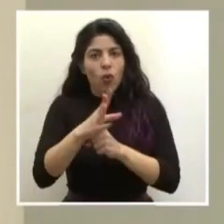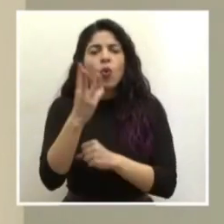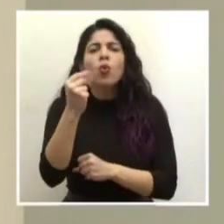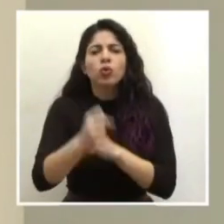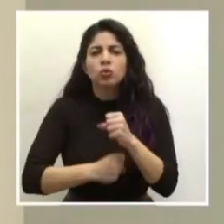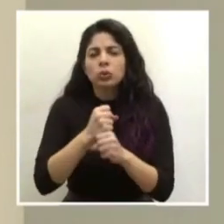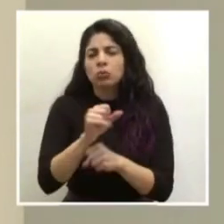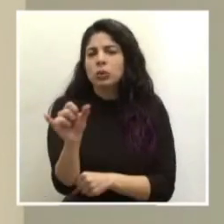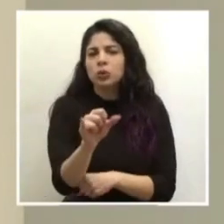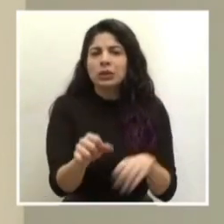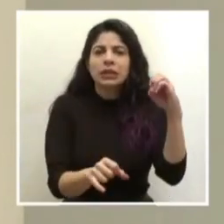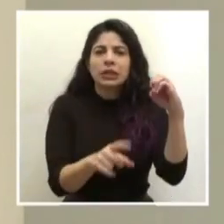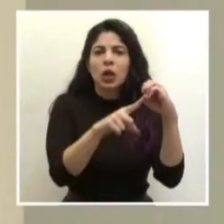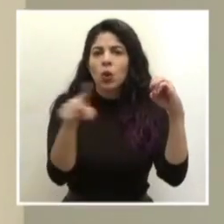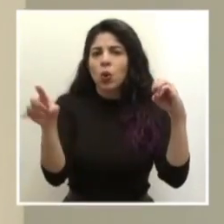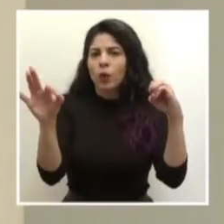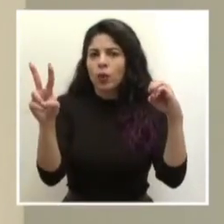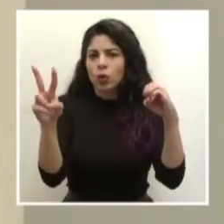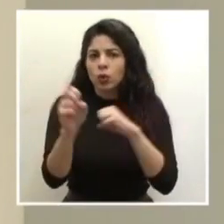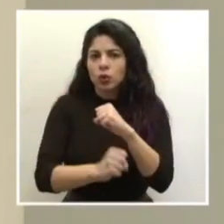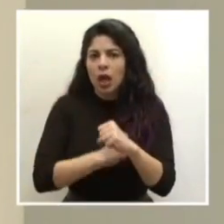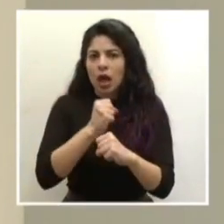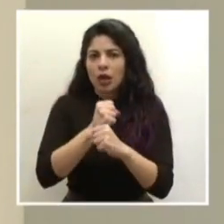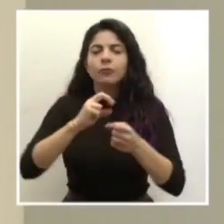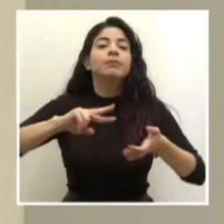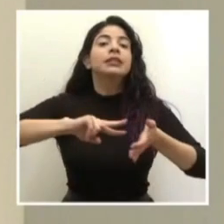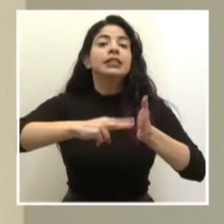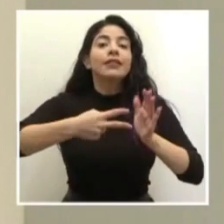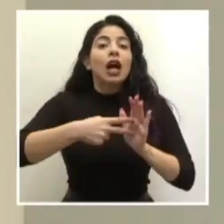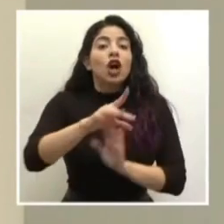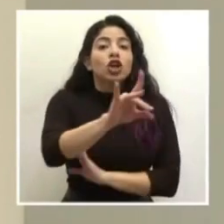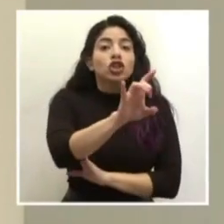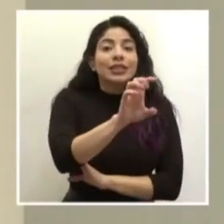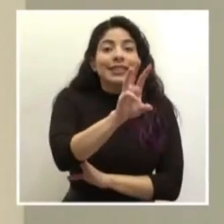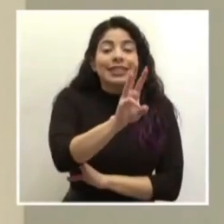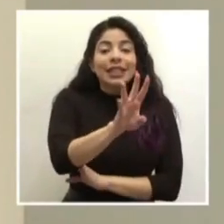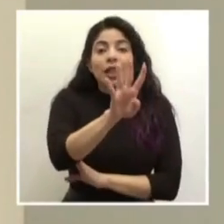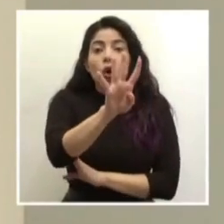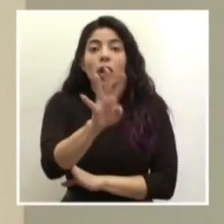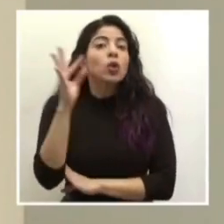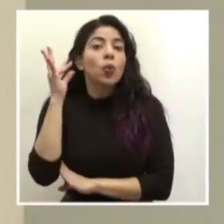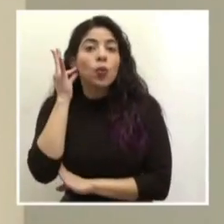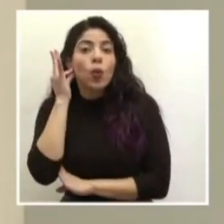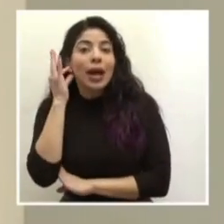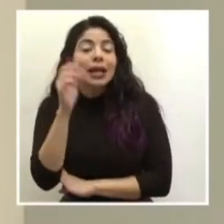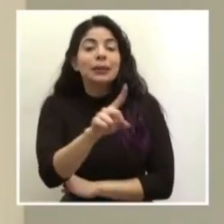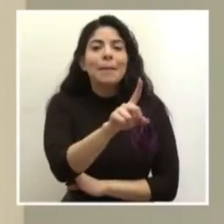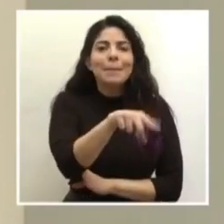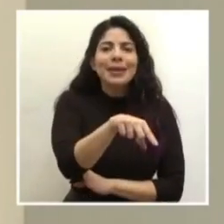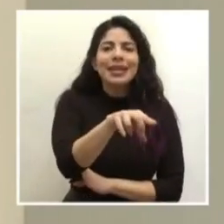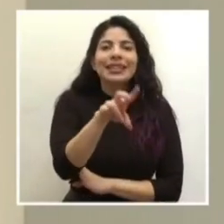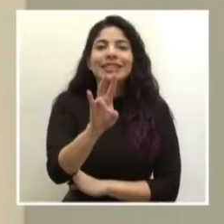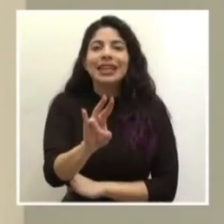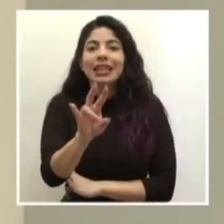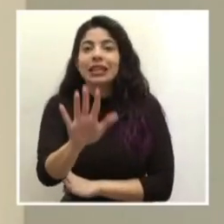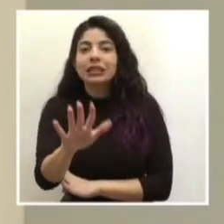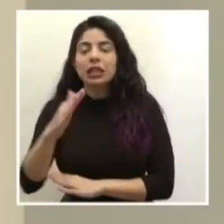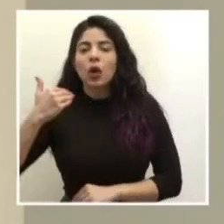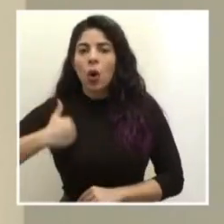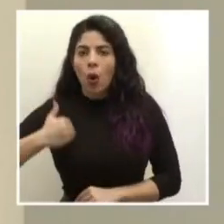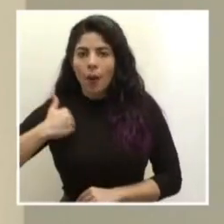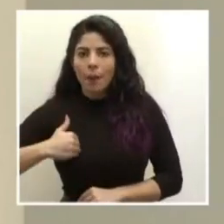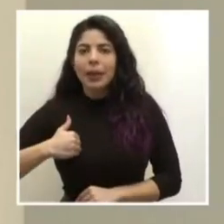mantiene, va de 0 a los 92 años. Estamos hablando de 864 mujeres y 1.075